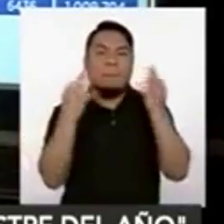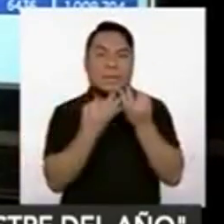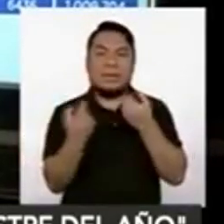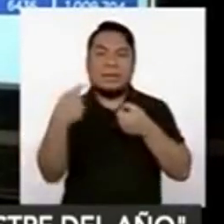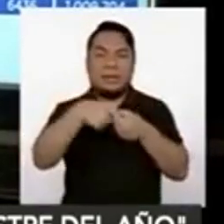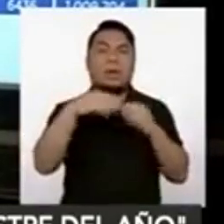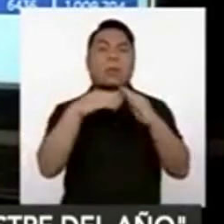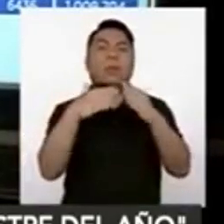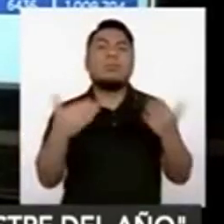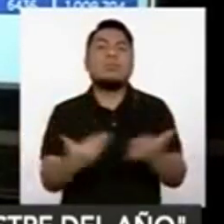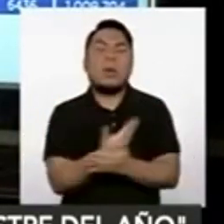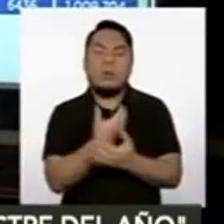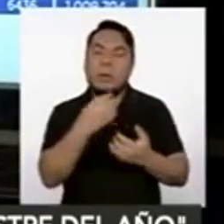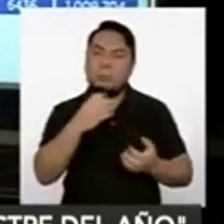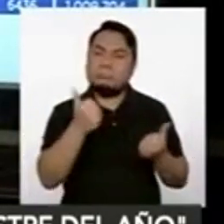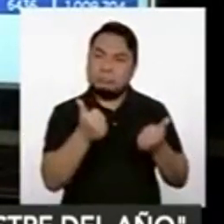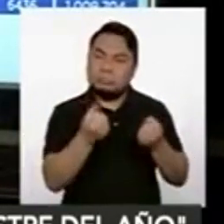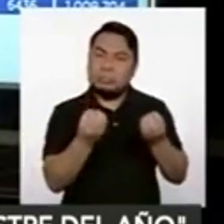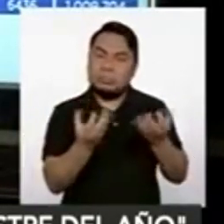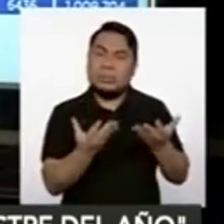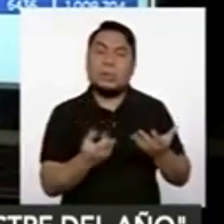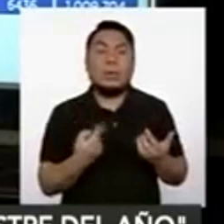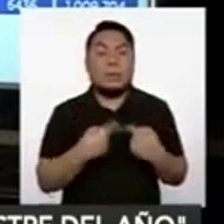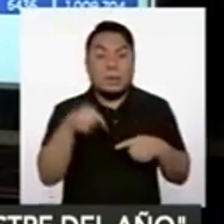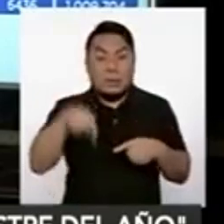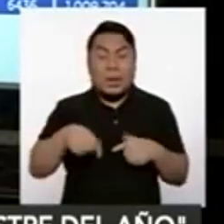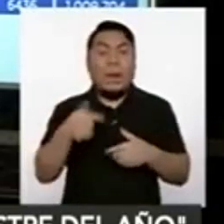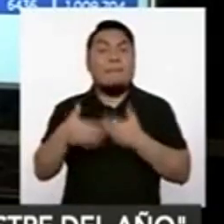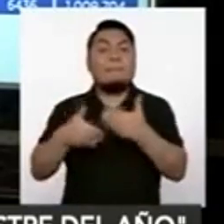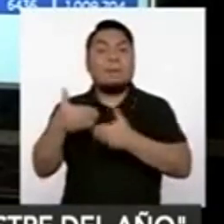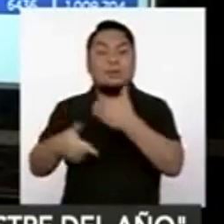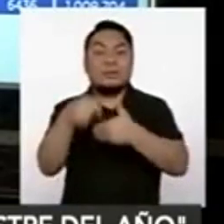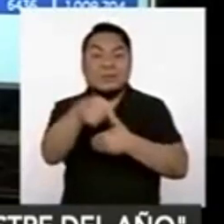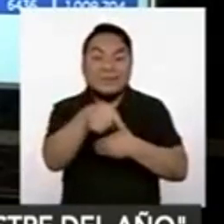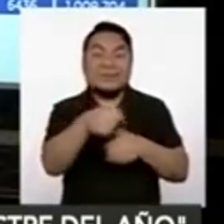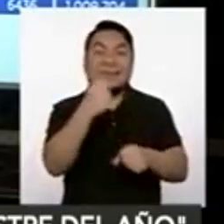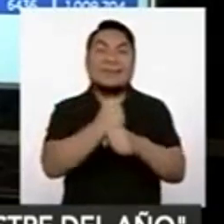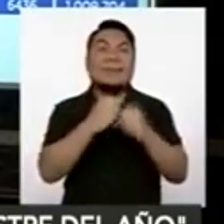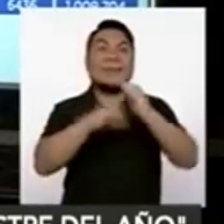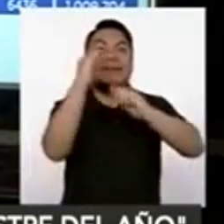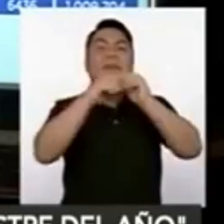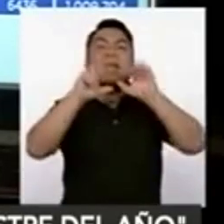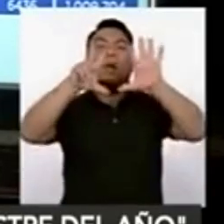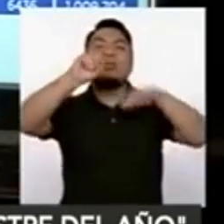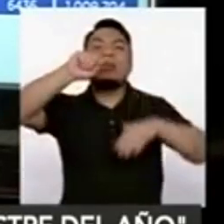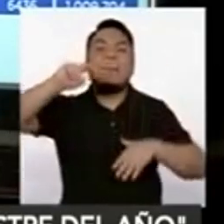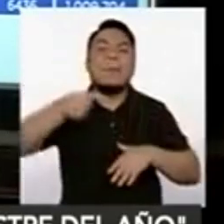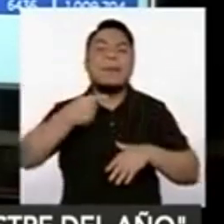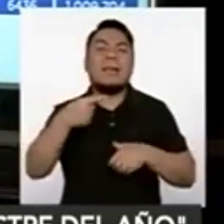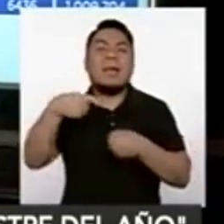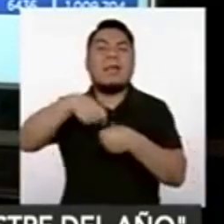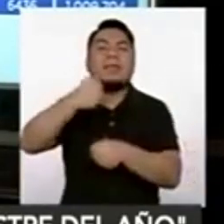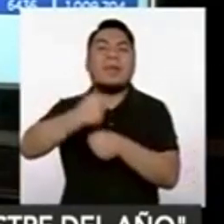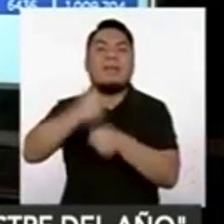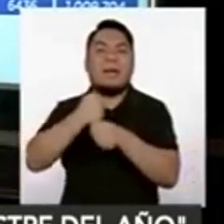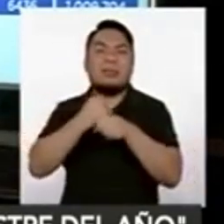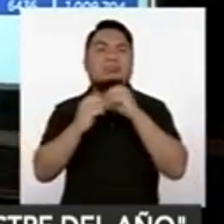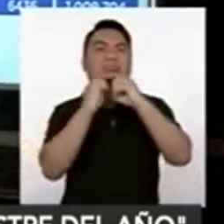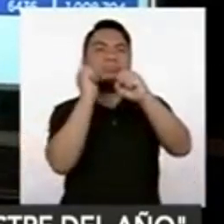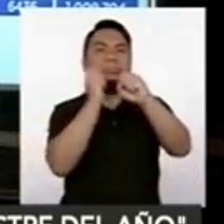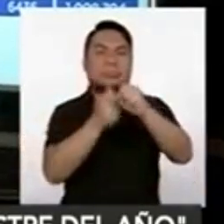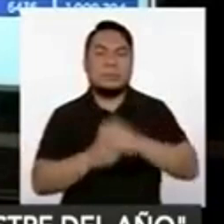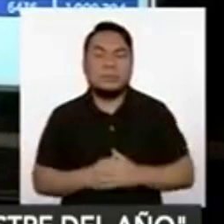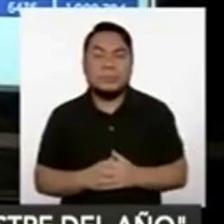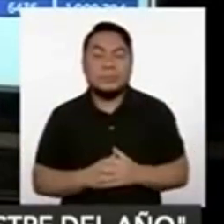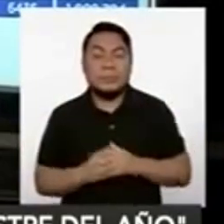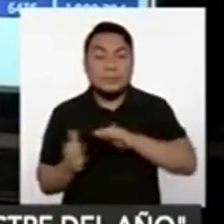vivienda nueva, digna, sino también en este proceso generar 80.000 puestos de trabajo. Además,